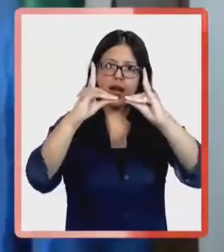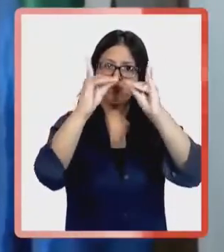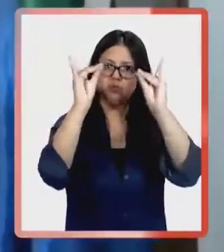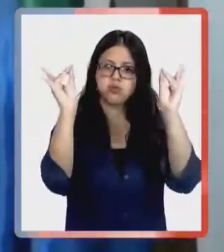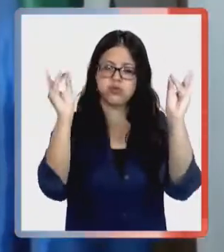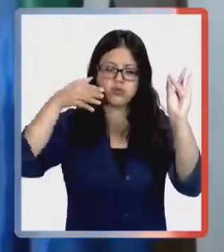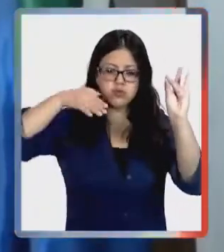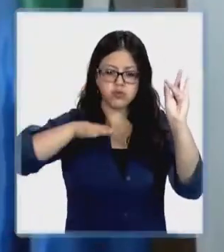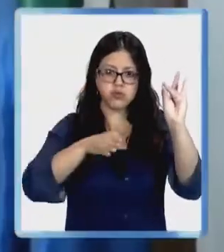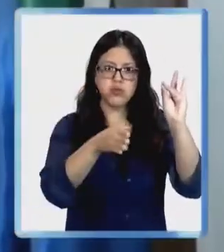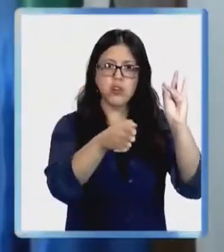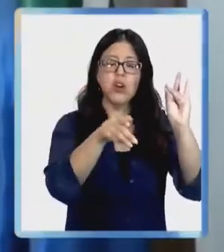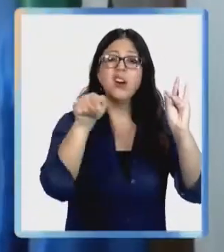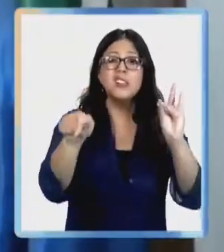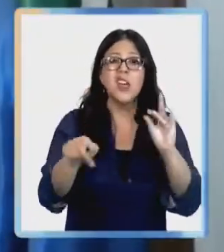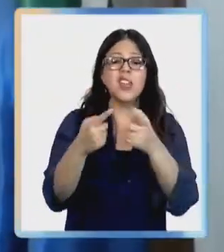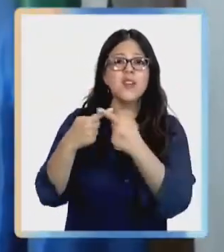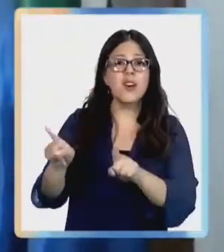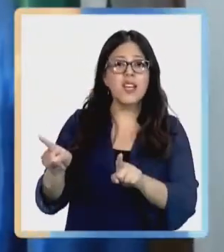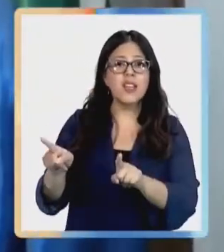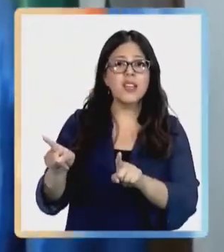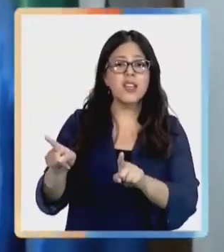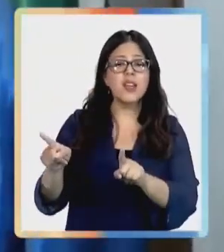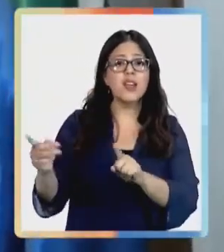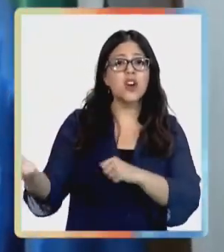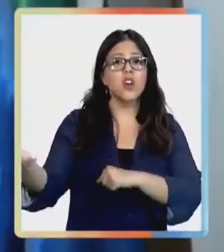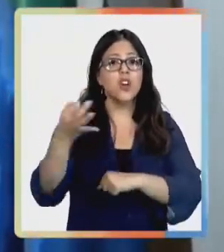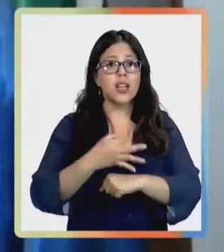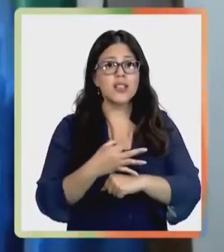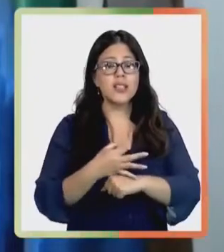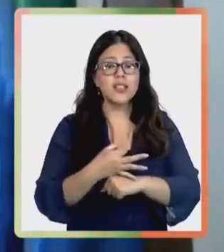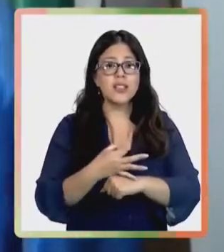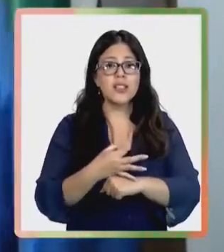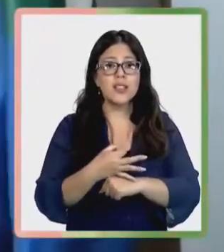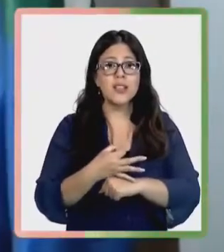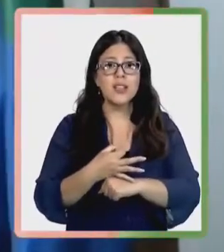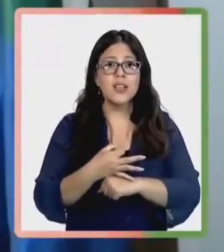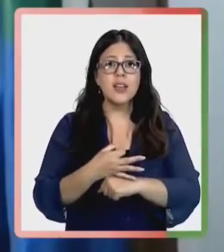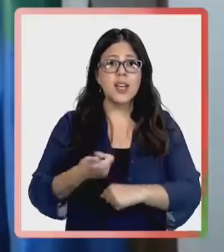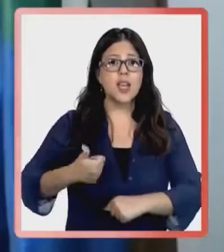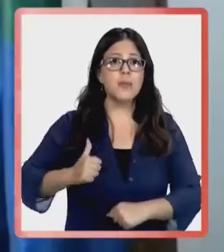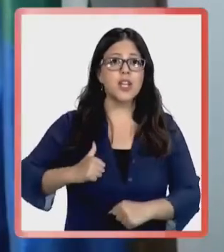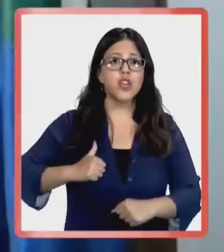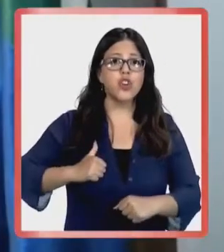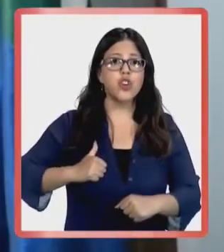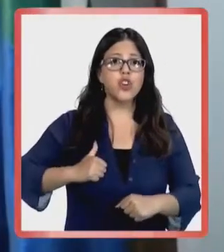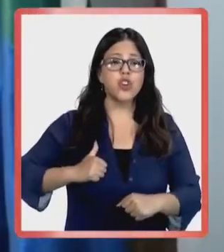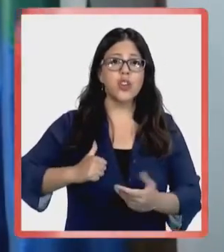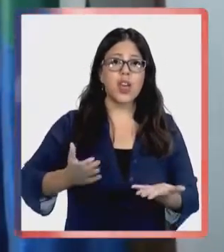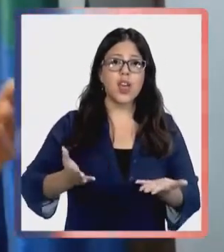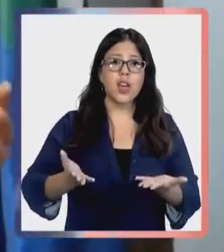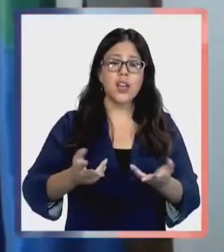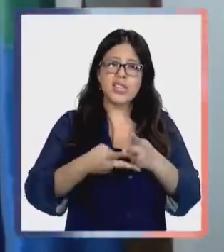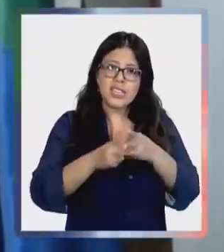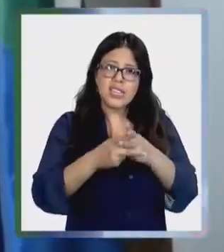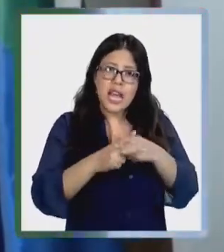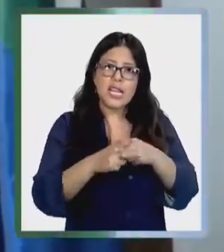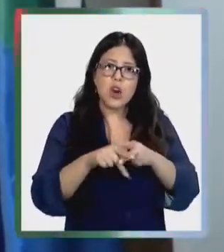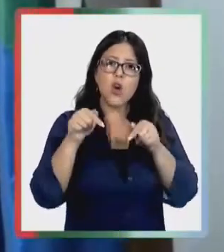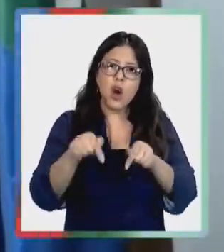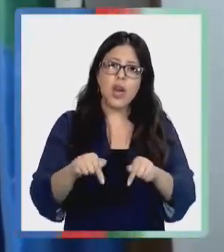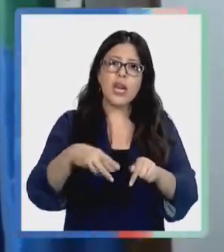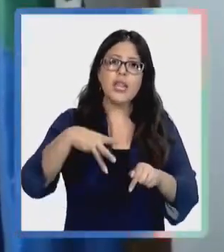en su momento por el inspector técnico del MOP, quien en visita también de la Comisión de Infraestructura a terreno,